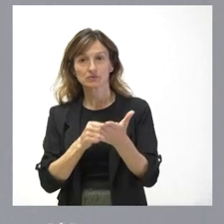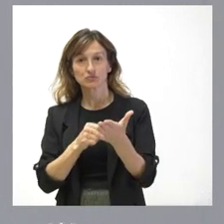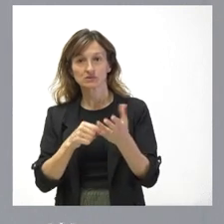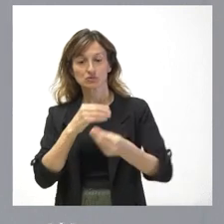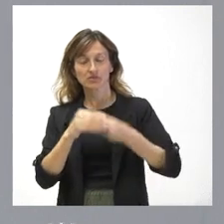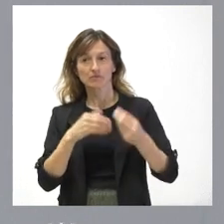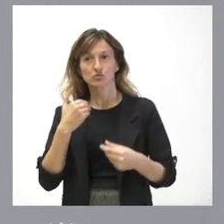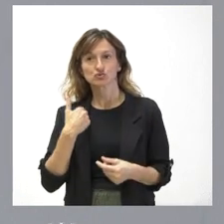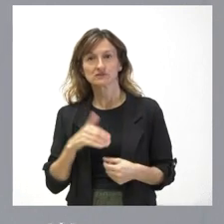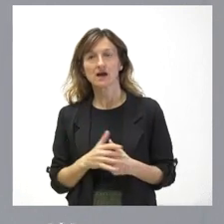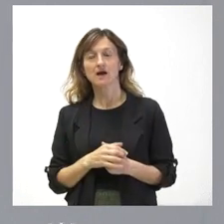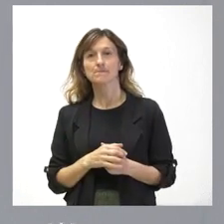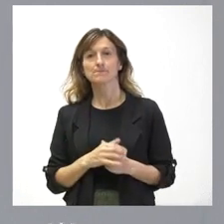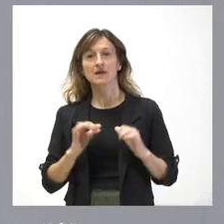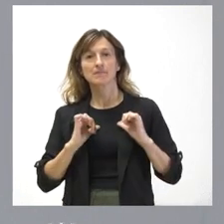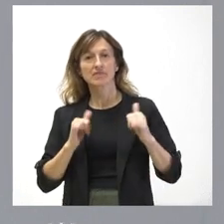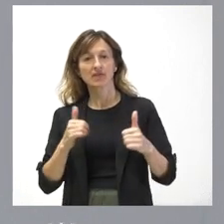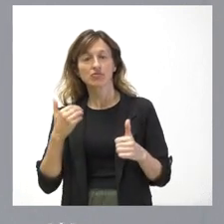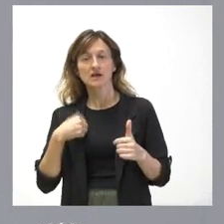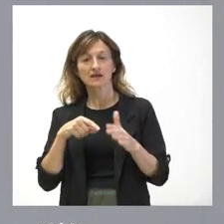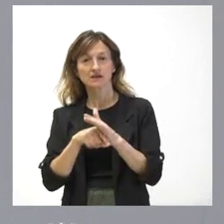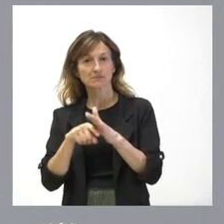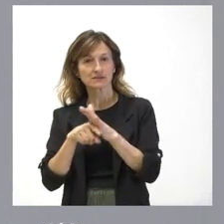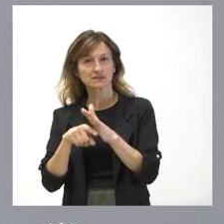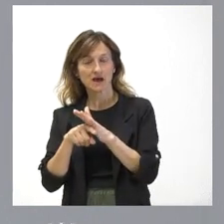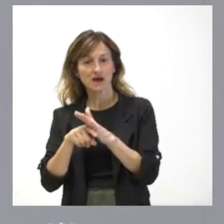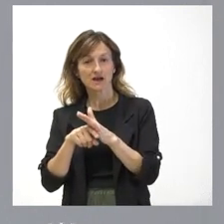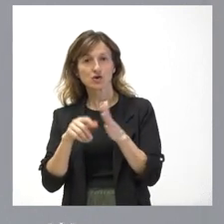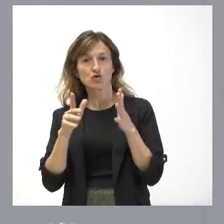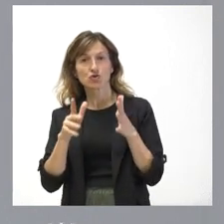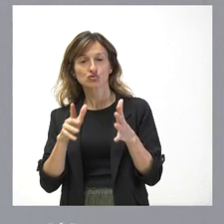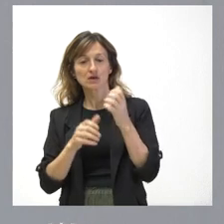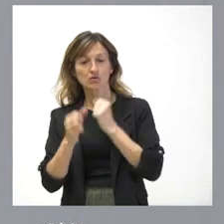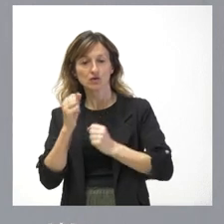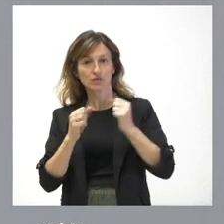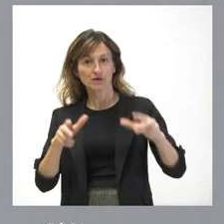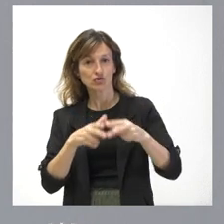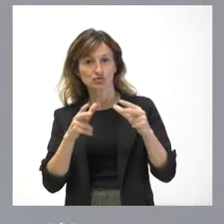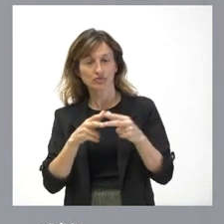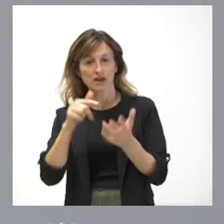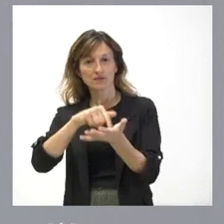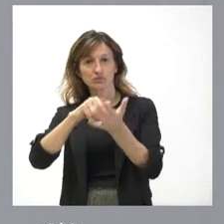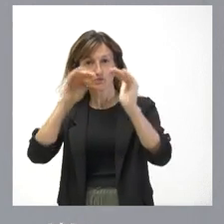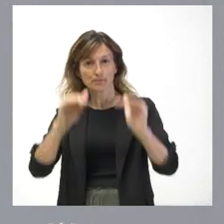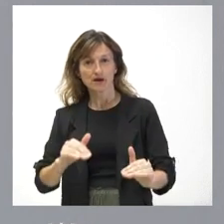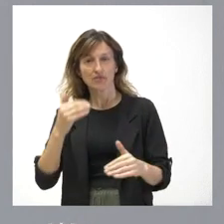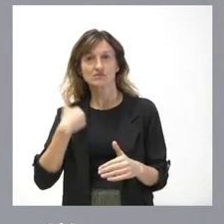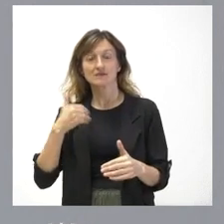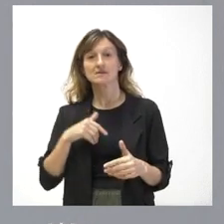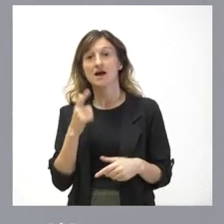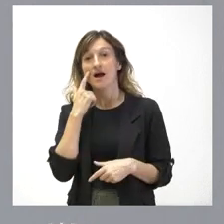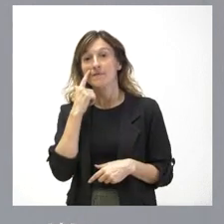tenemos en marcha Ya esta tramitación en el consejo económico y social de esta bajada de impuestos vamos a ver si somos